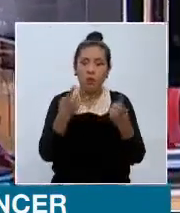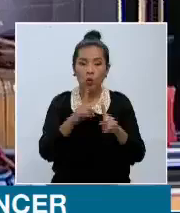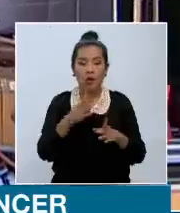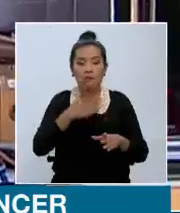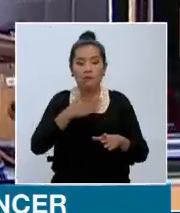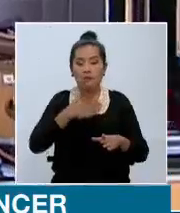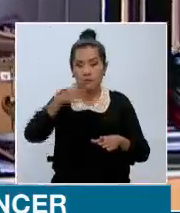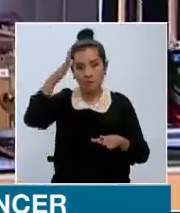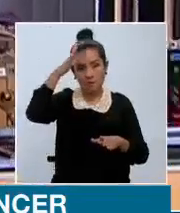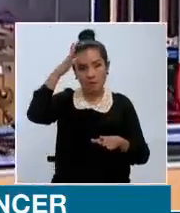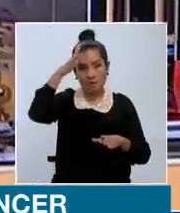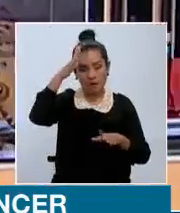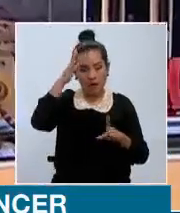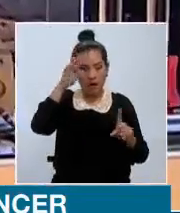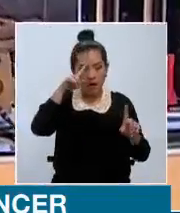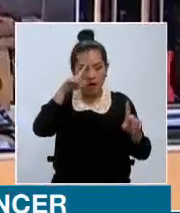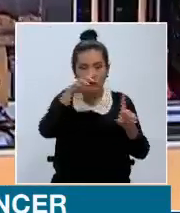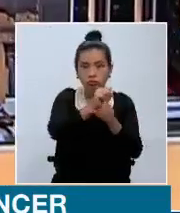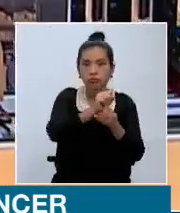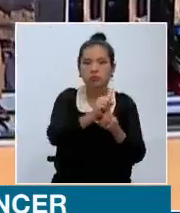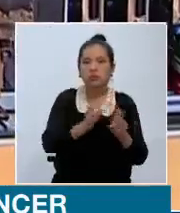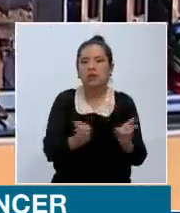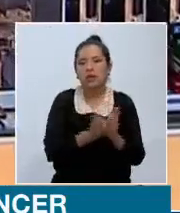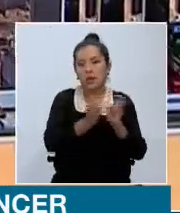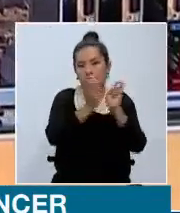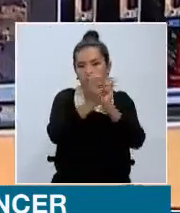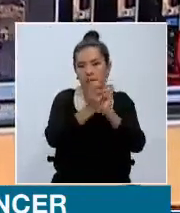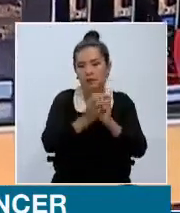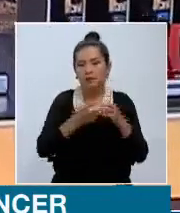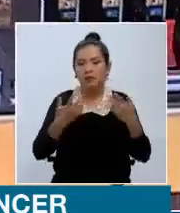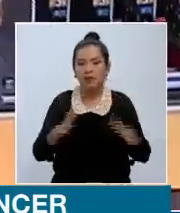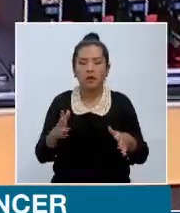fue diagnosticado y realmente